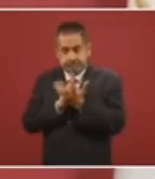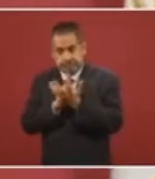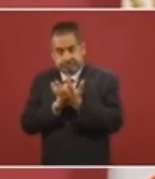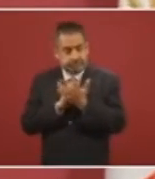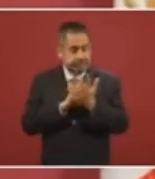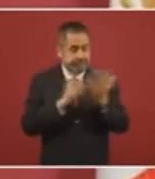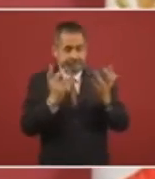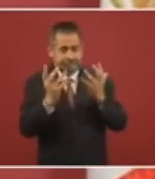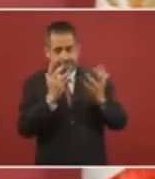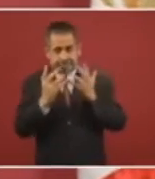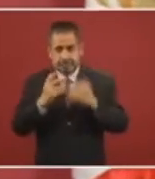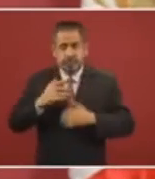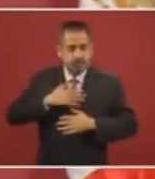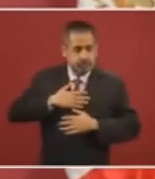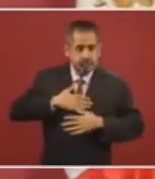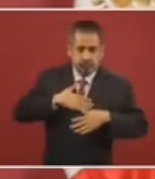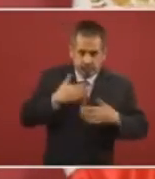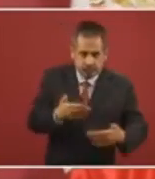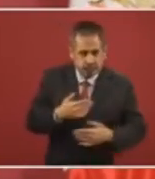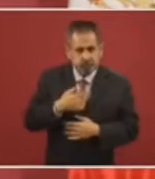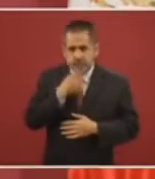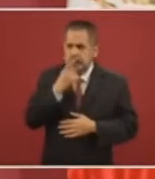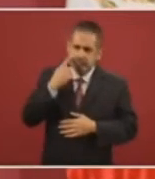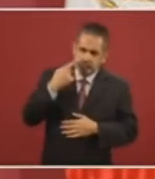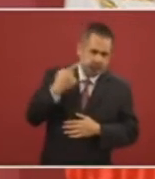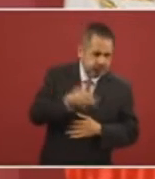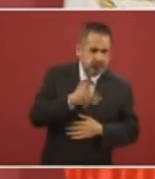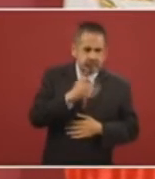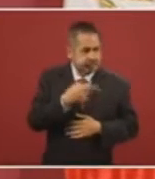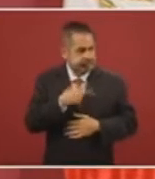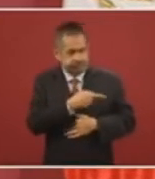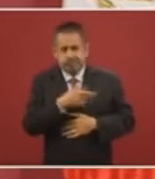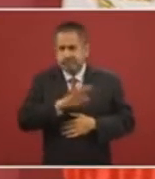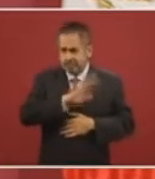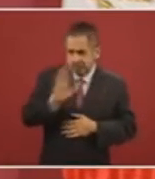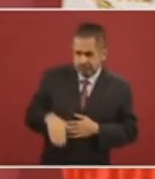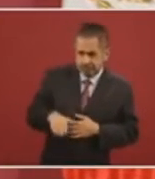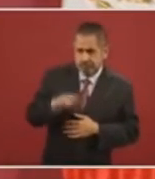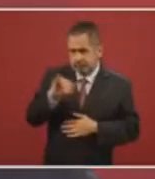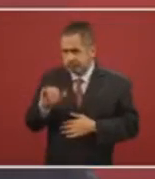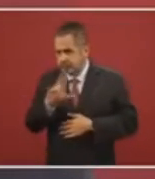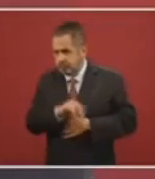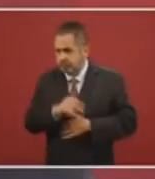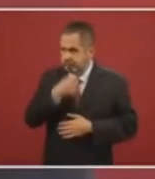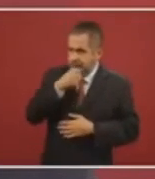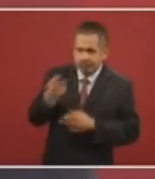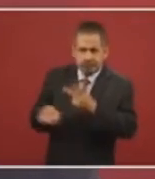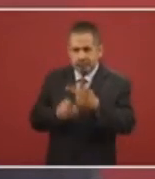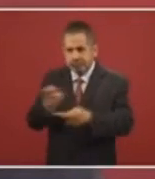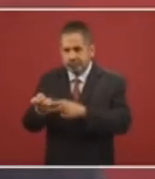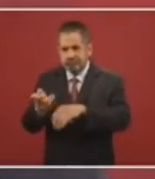acosándome para que yo declarara sobre el primer muerto de